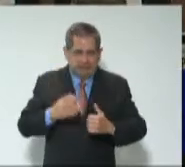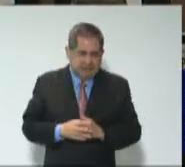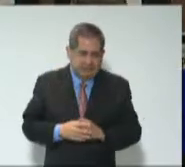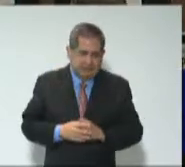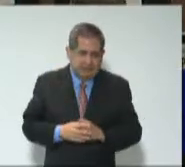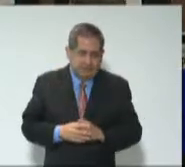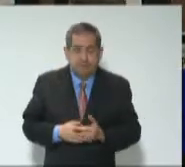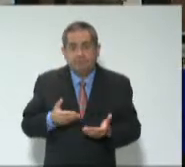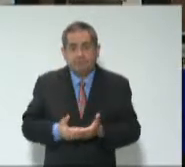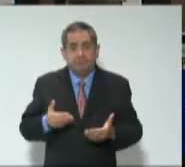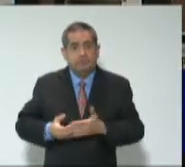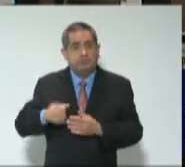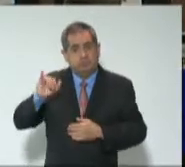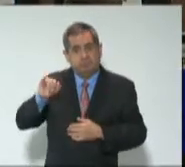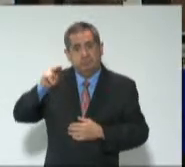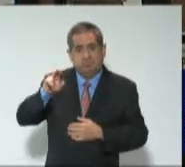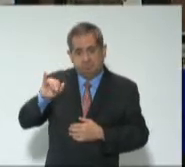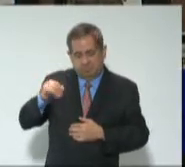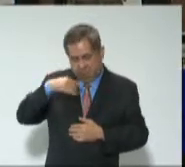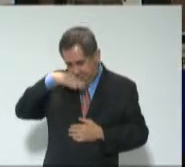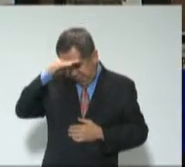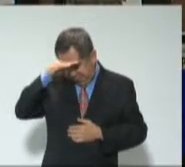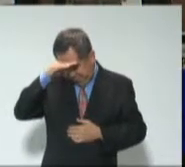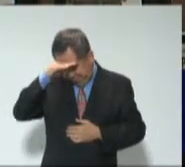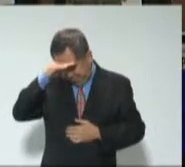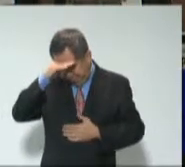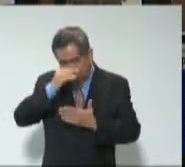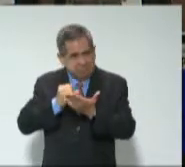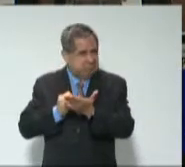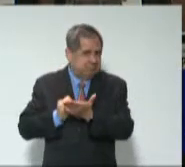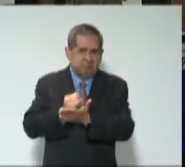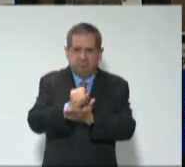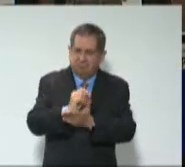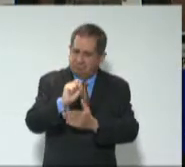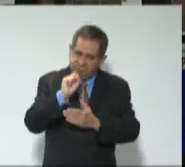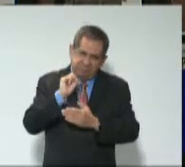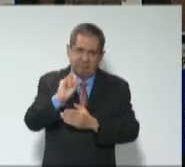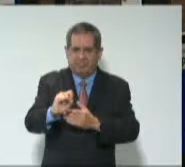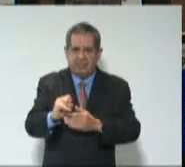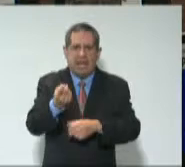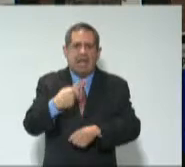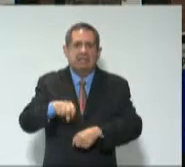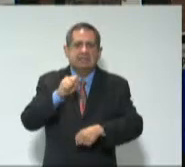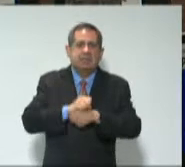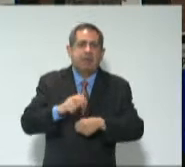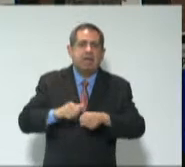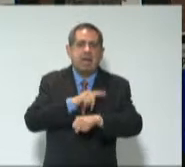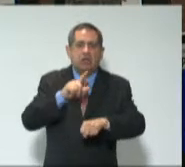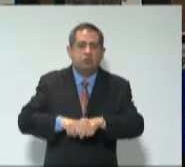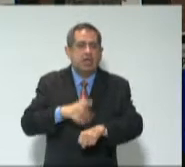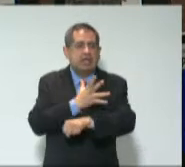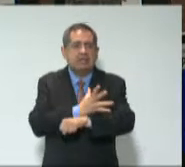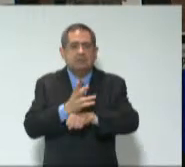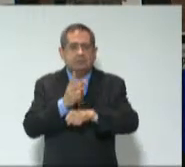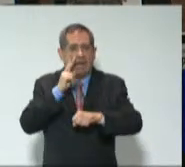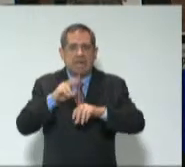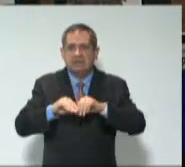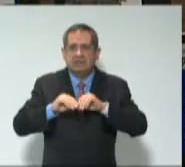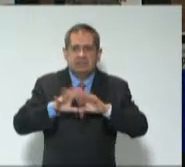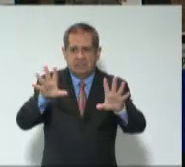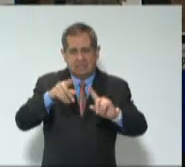el inai decidió llevar adelante la semana de la transparencia y